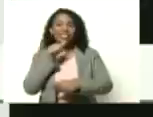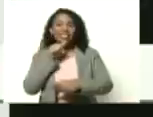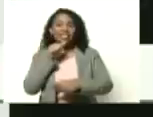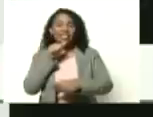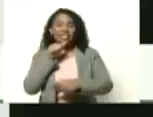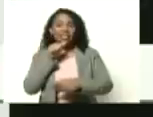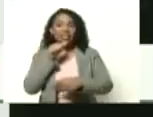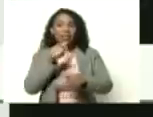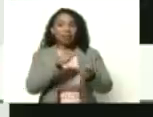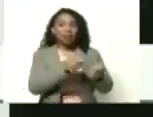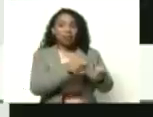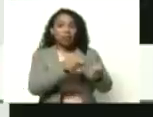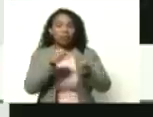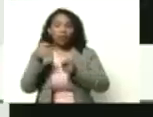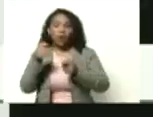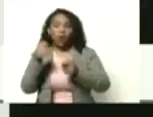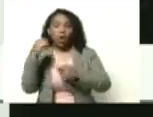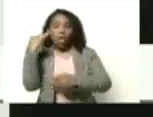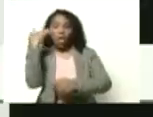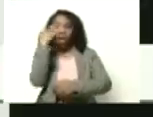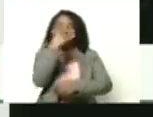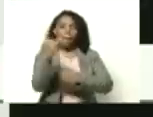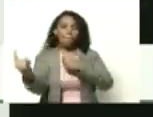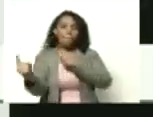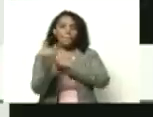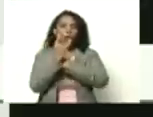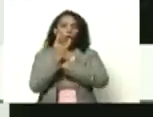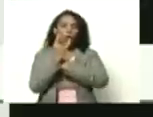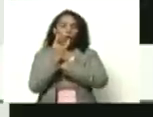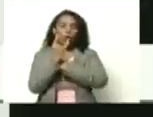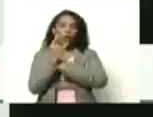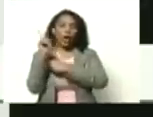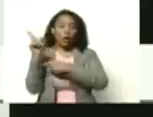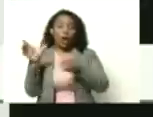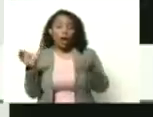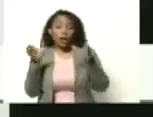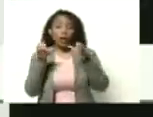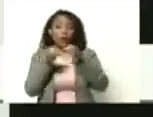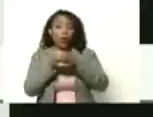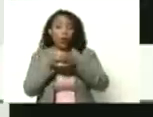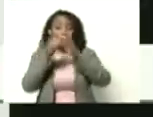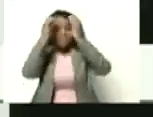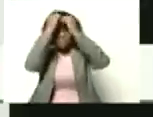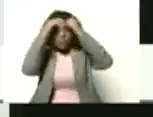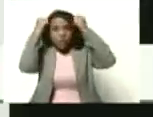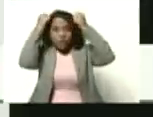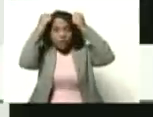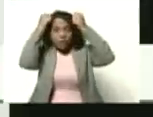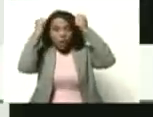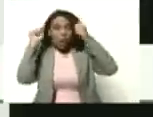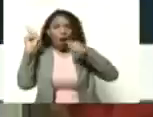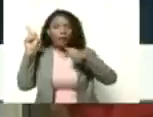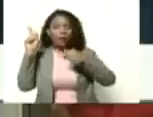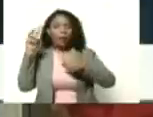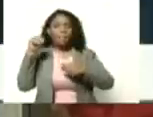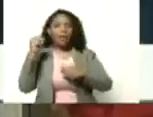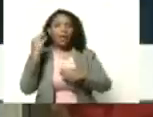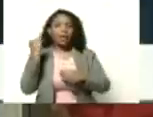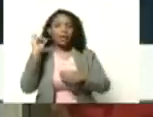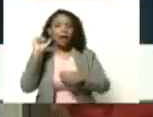llevase engañado porque supuestamente iba a haber una reunión con milicianos en mariara